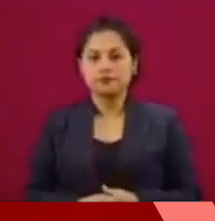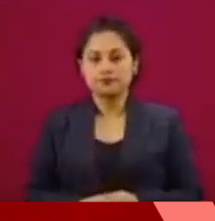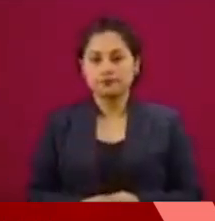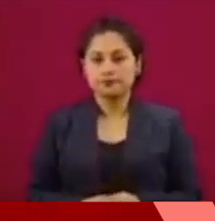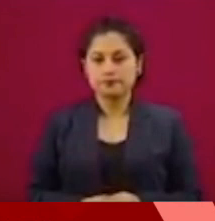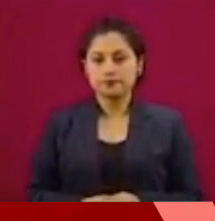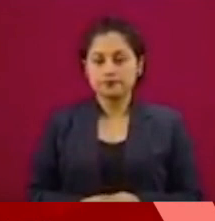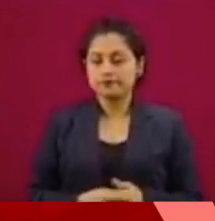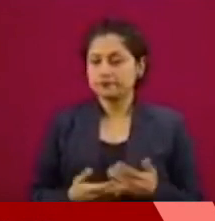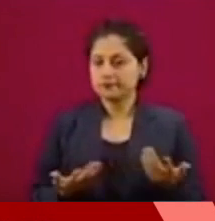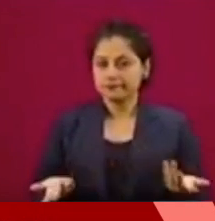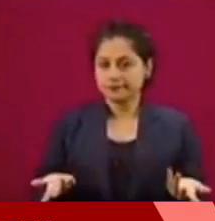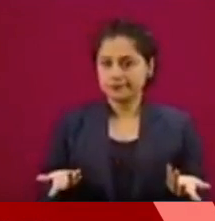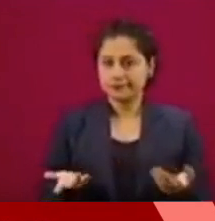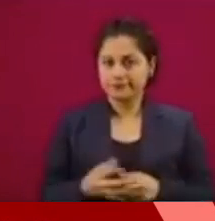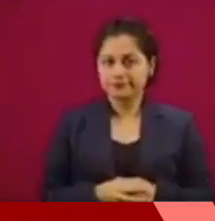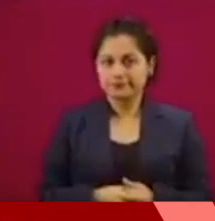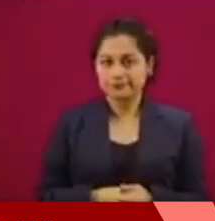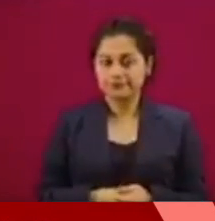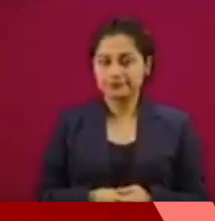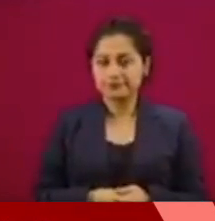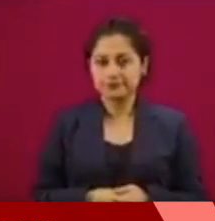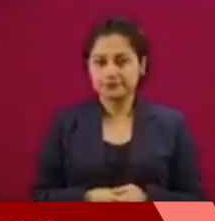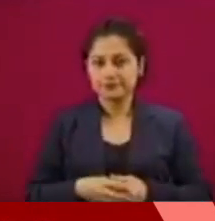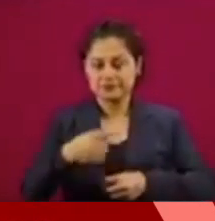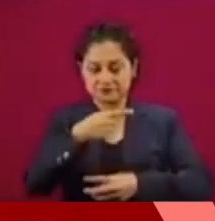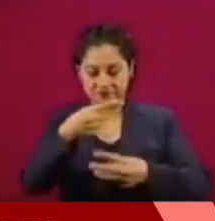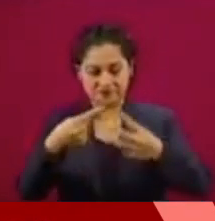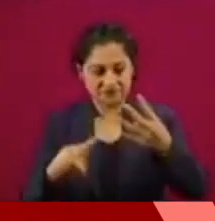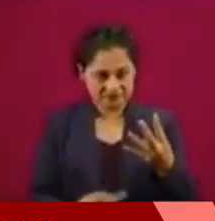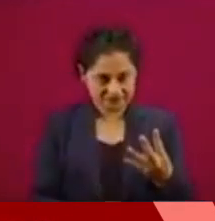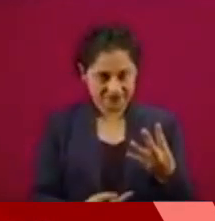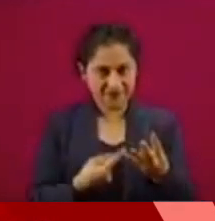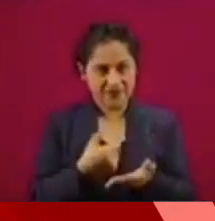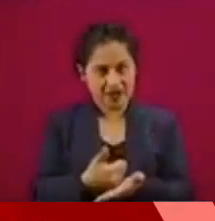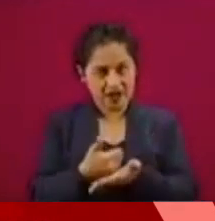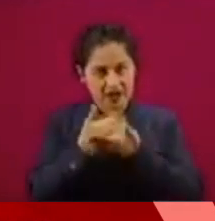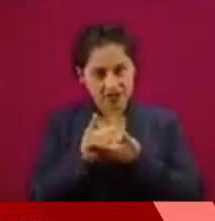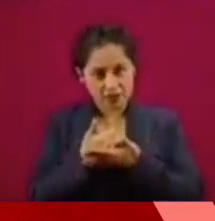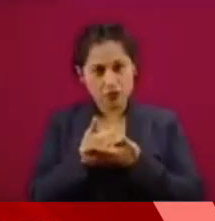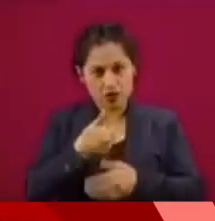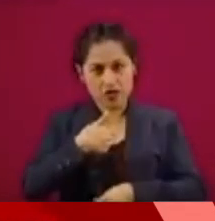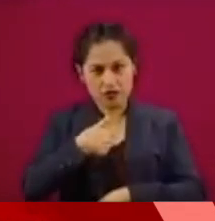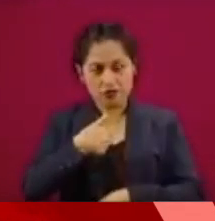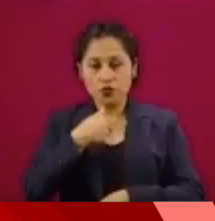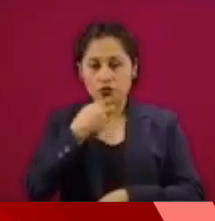Entonces, no es cantar victoria porque viene